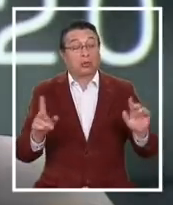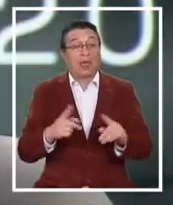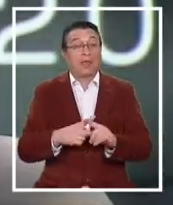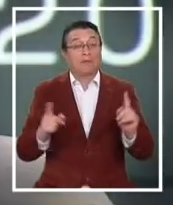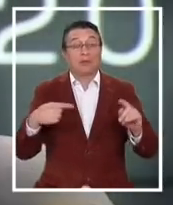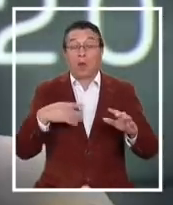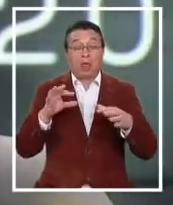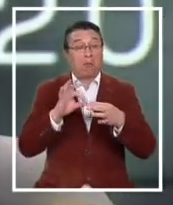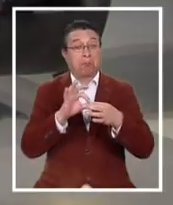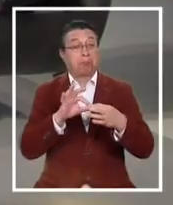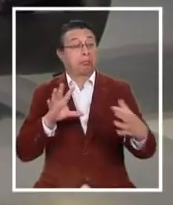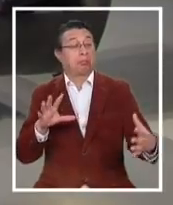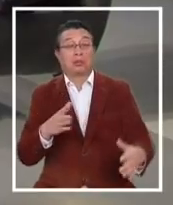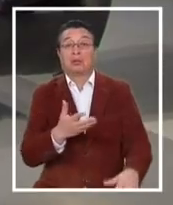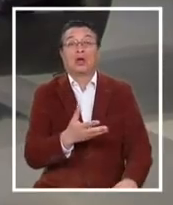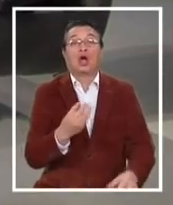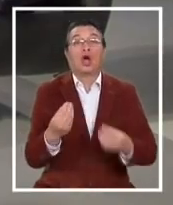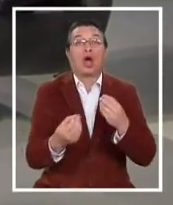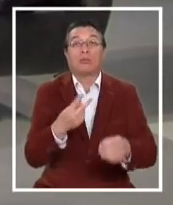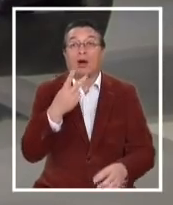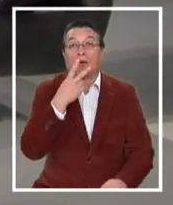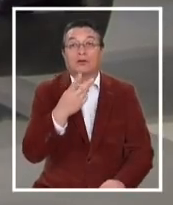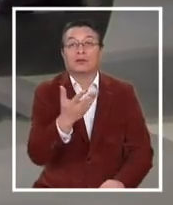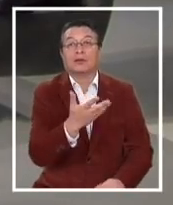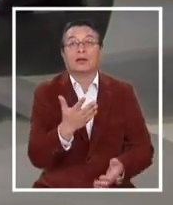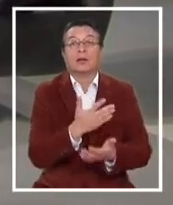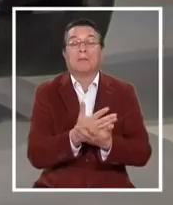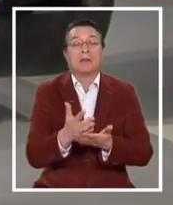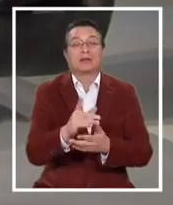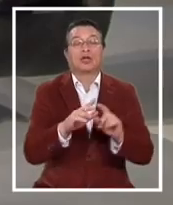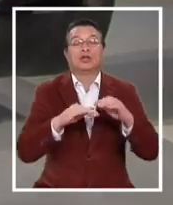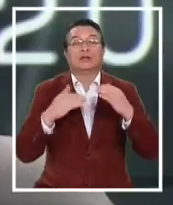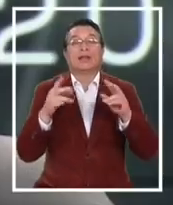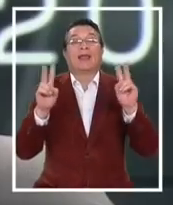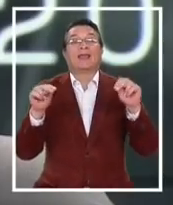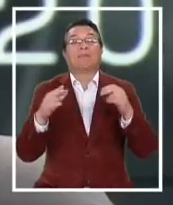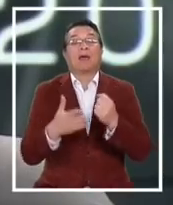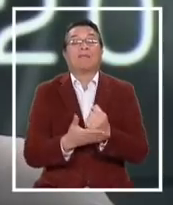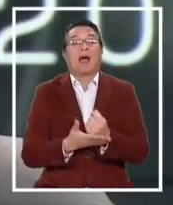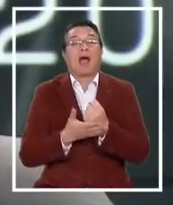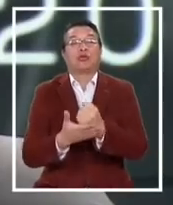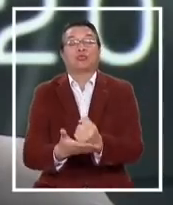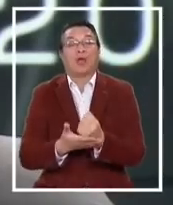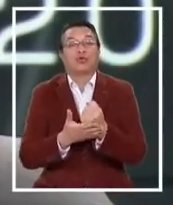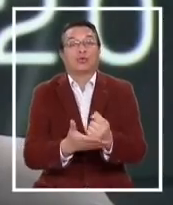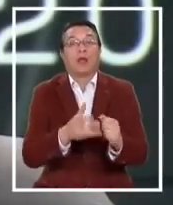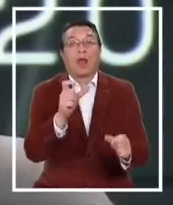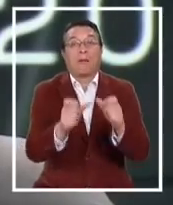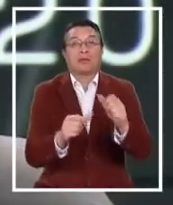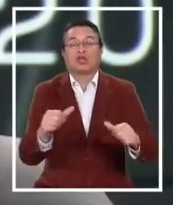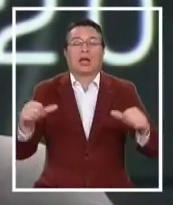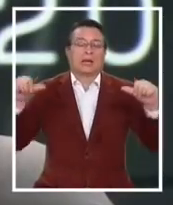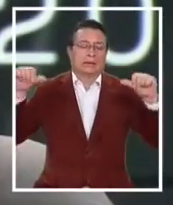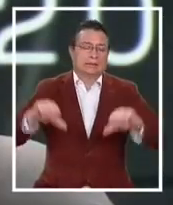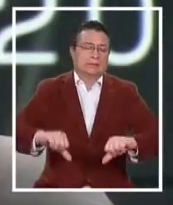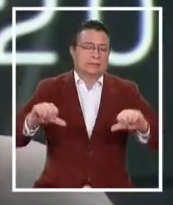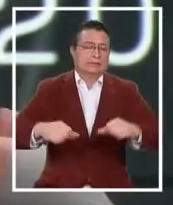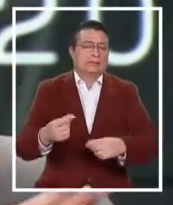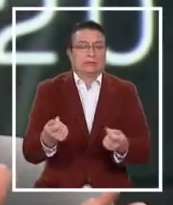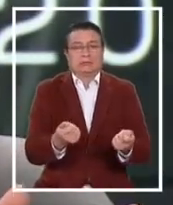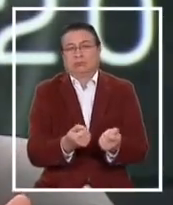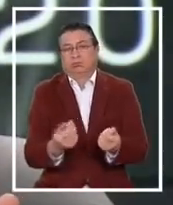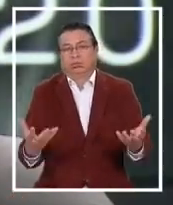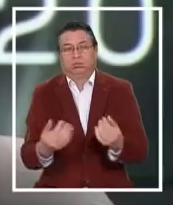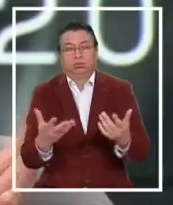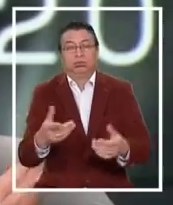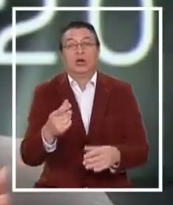estuvieran desconectados. ¿Cómo ven ustedes lo que ha pasado ahí, por ejemplo, con todo el tema de las ayudas a la gente que lo ha pasado mal, con esta especie de lo que el